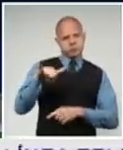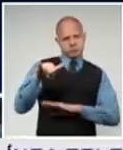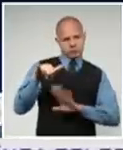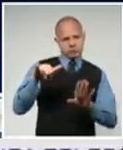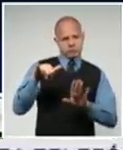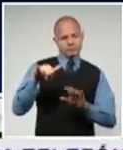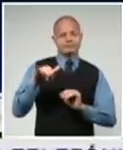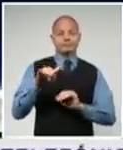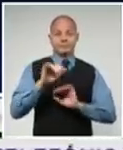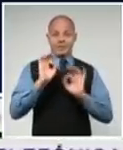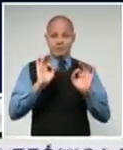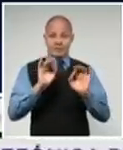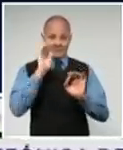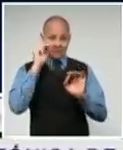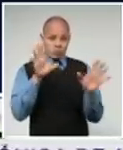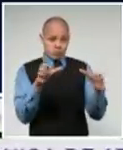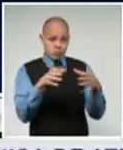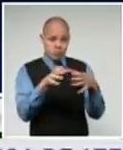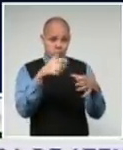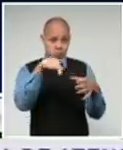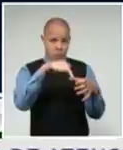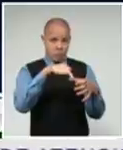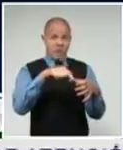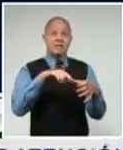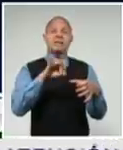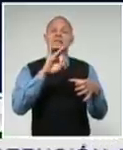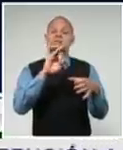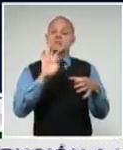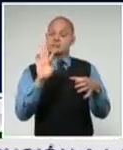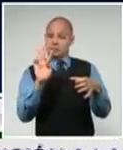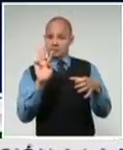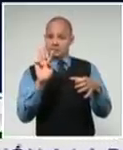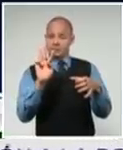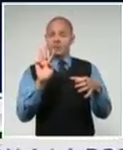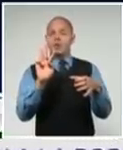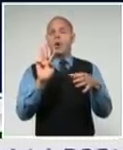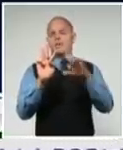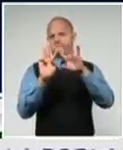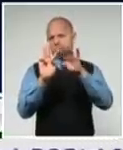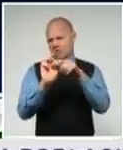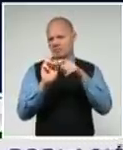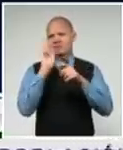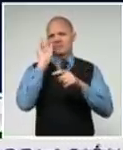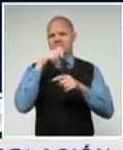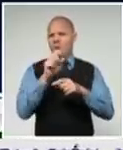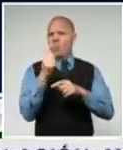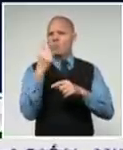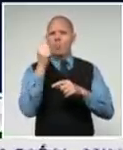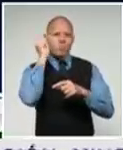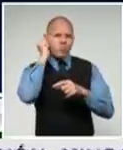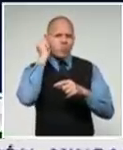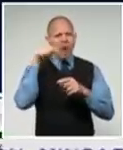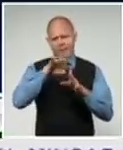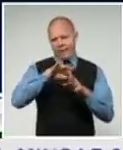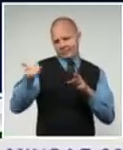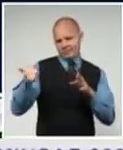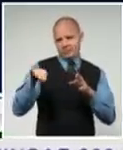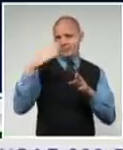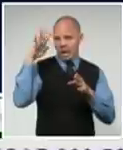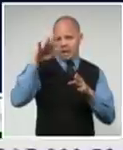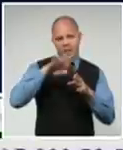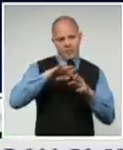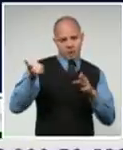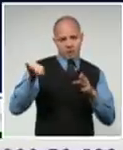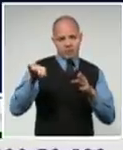72 de los 73 casos diagnosticados tienen el antecedente de ser contactos de casos confirmados. Estamos hablando